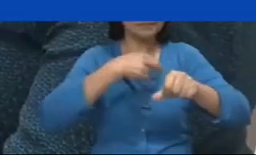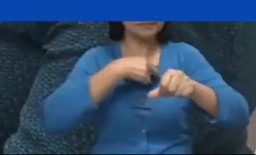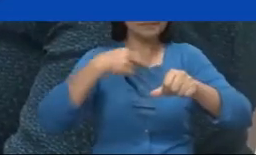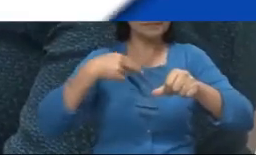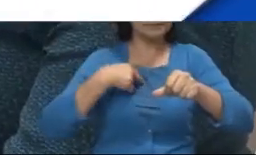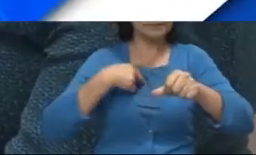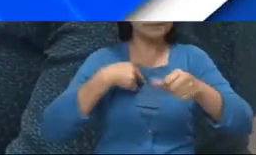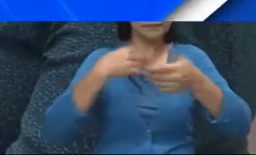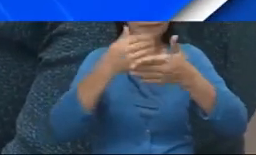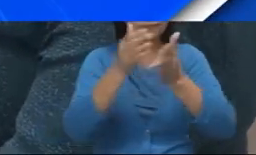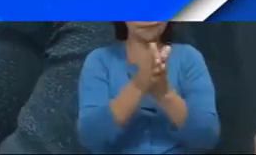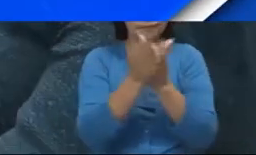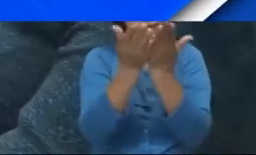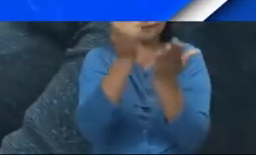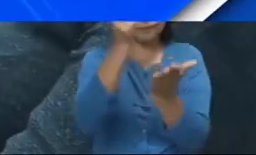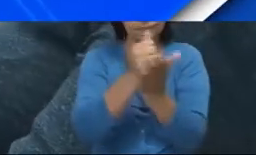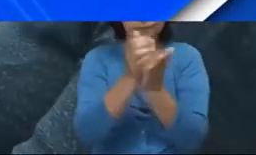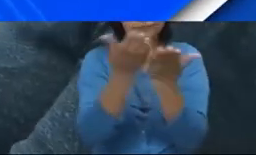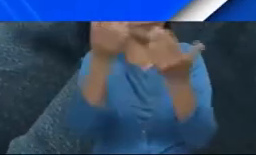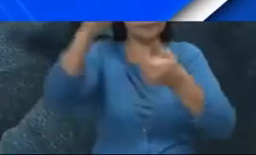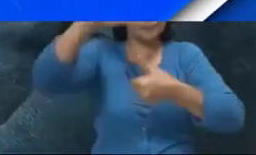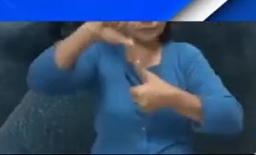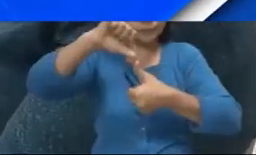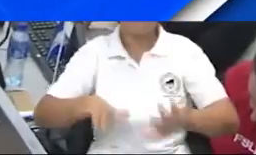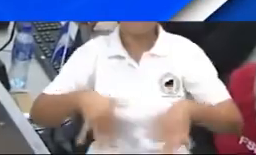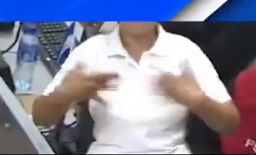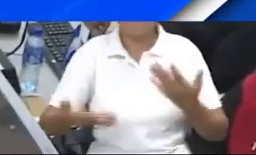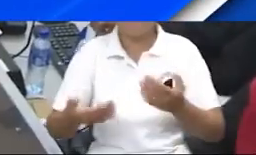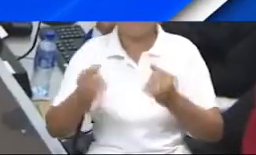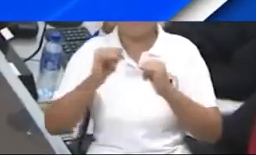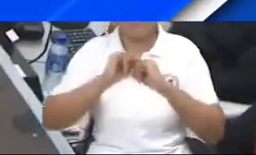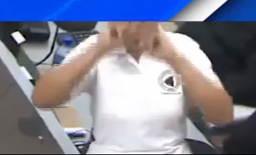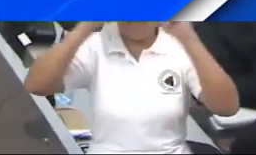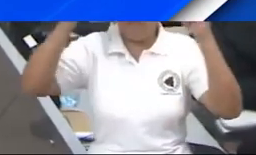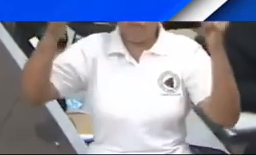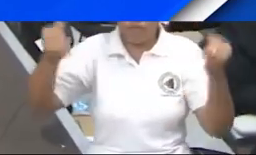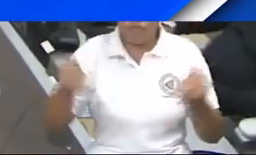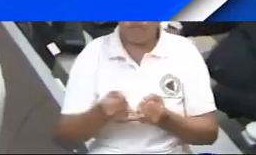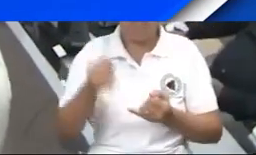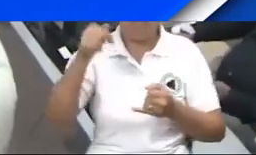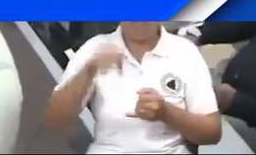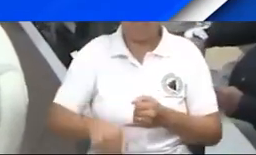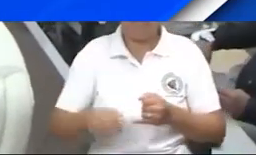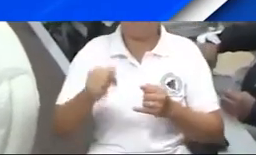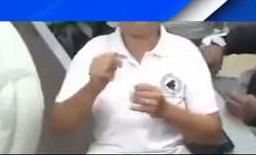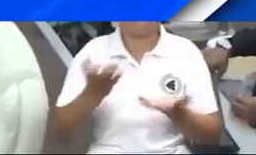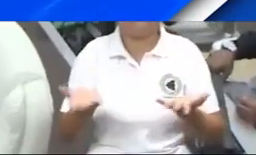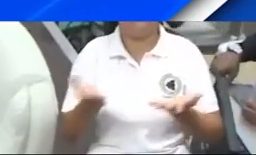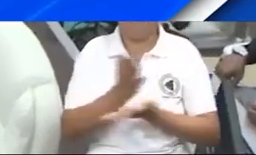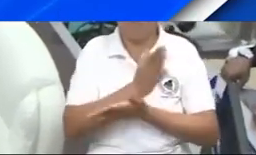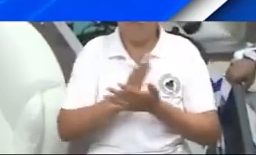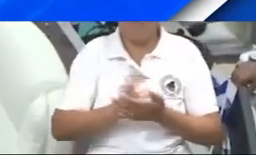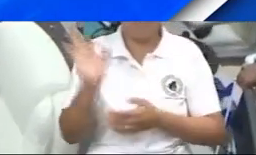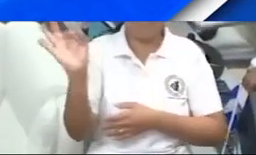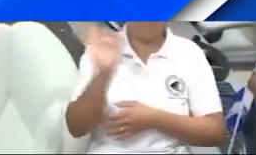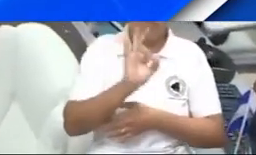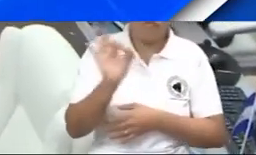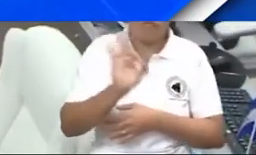con el fin de modernizar, fortalecer y ampliar las funciones y atribuciones del Instituto Nicaragüense